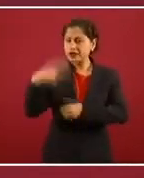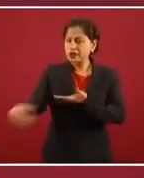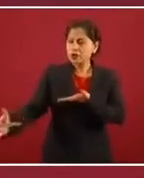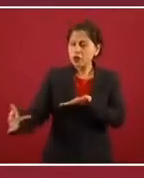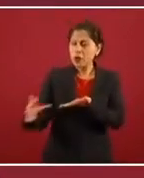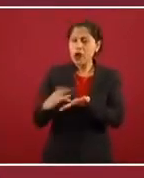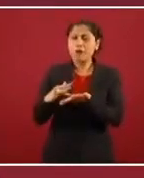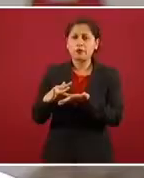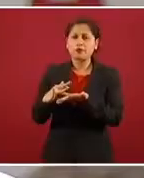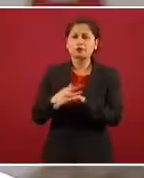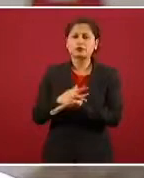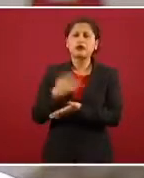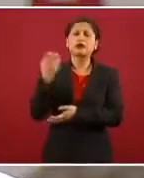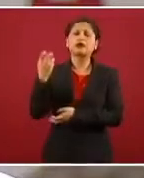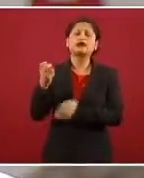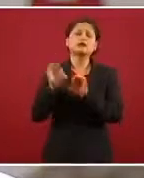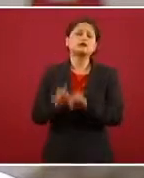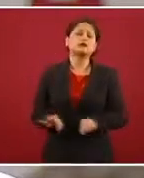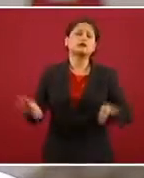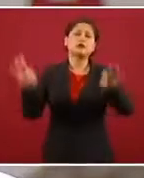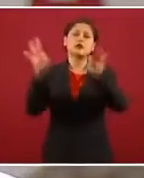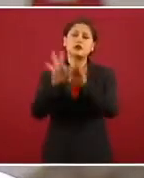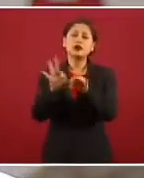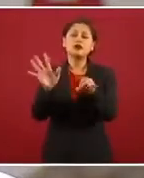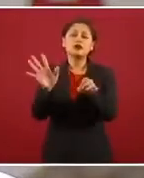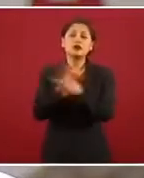La gente ya no quiere más